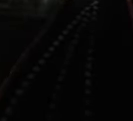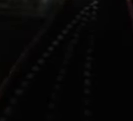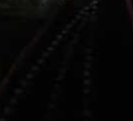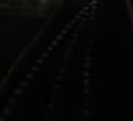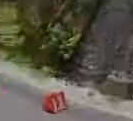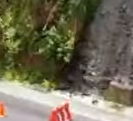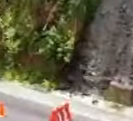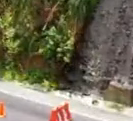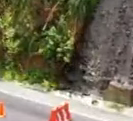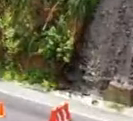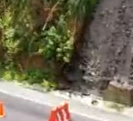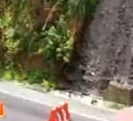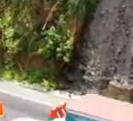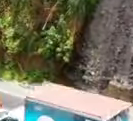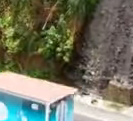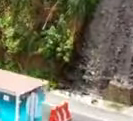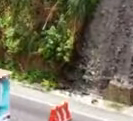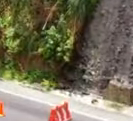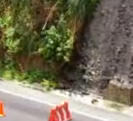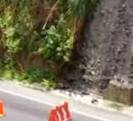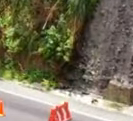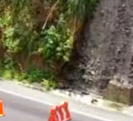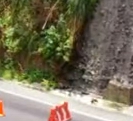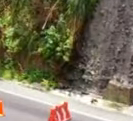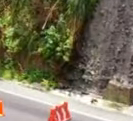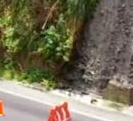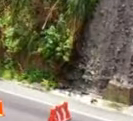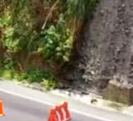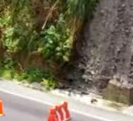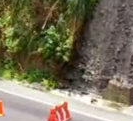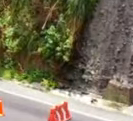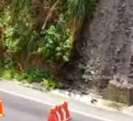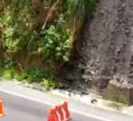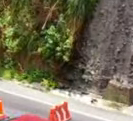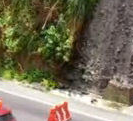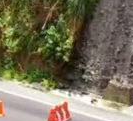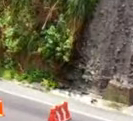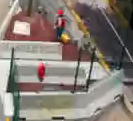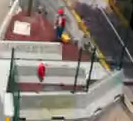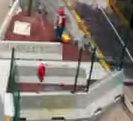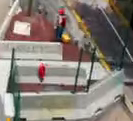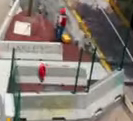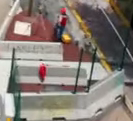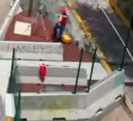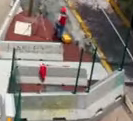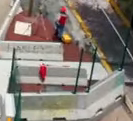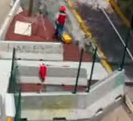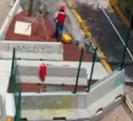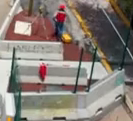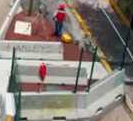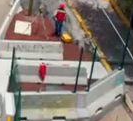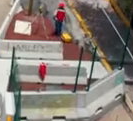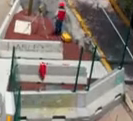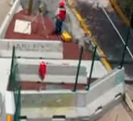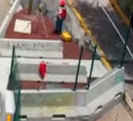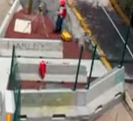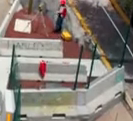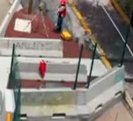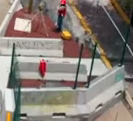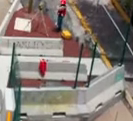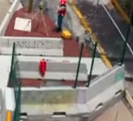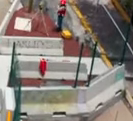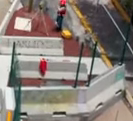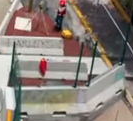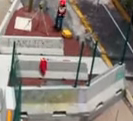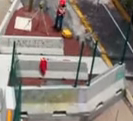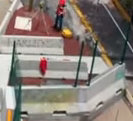en taller. PIB La Venta. Se instalaron los marcos de acero para el retiro del puente antiguo y se coló el firme previo